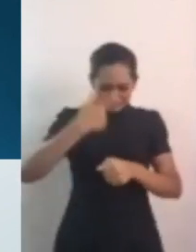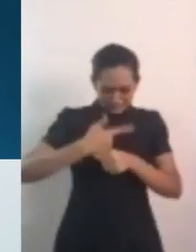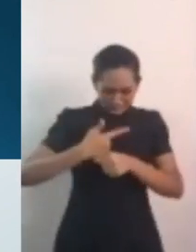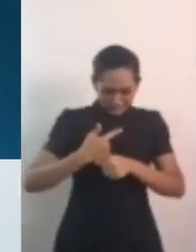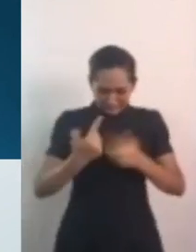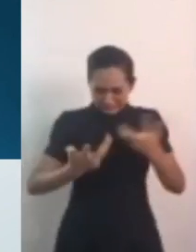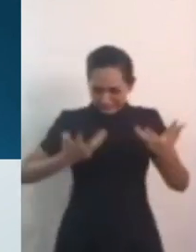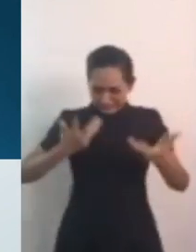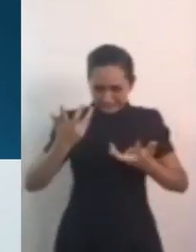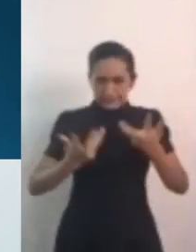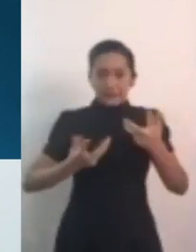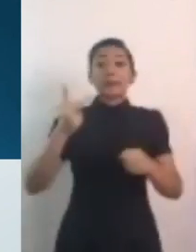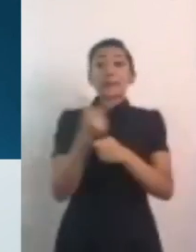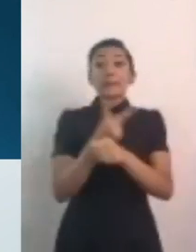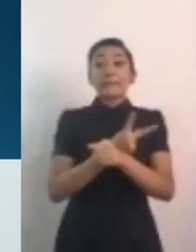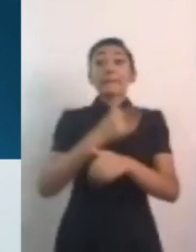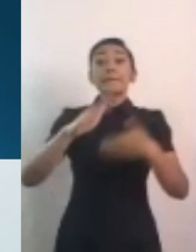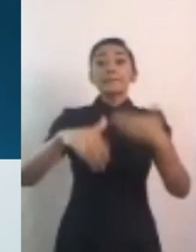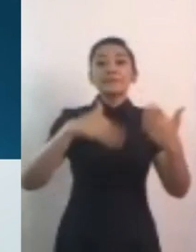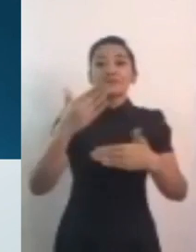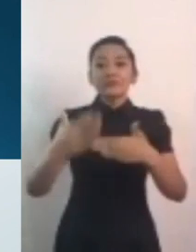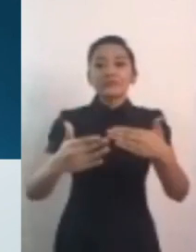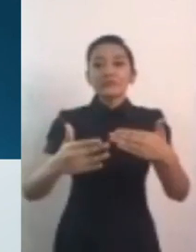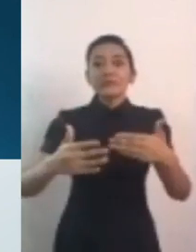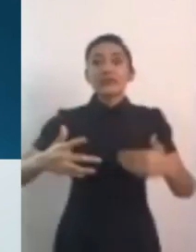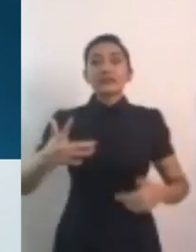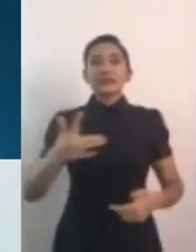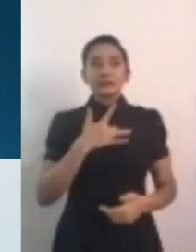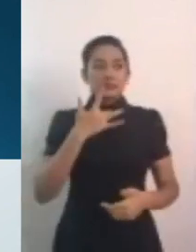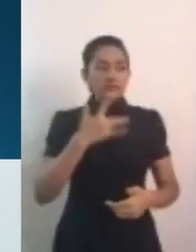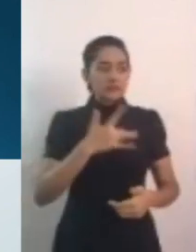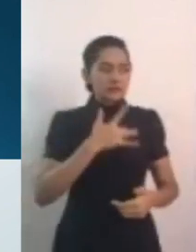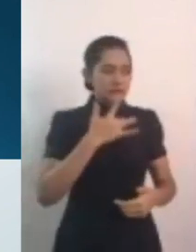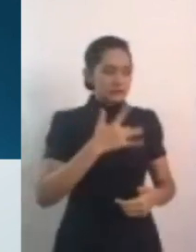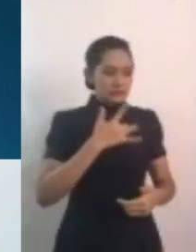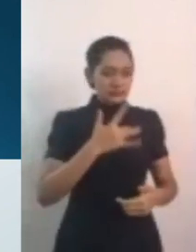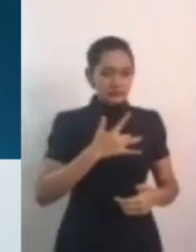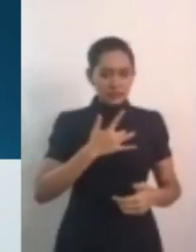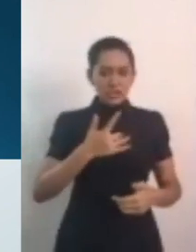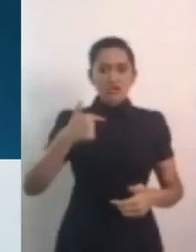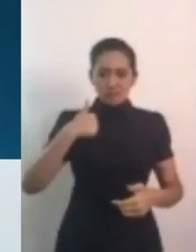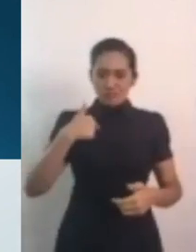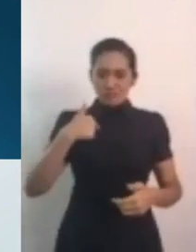empieza a ocurrir es que sienten más grandes los síntomas,